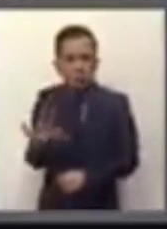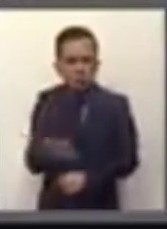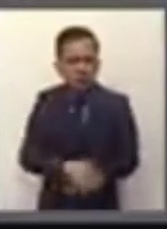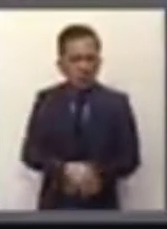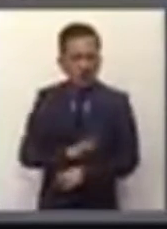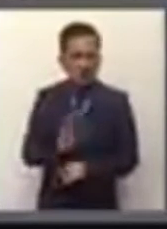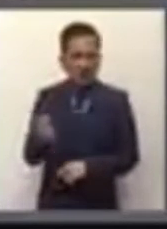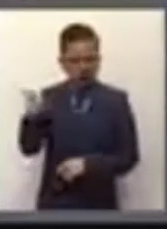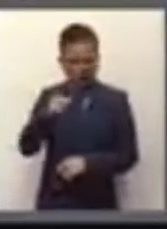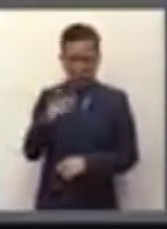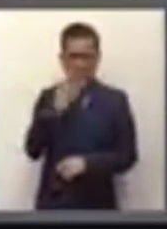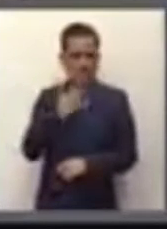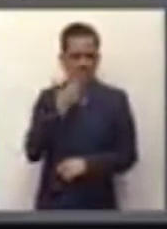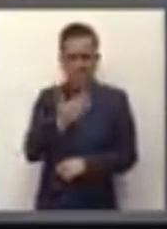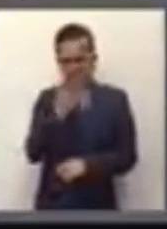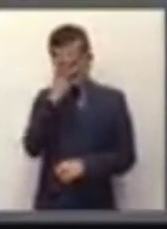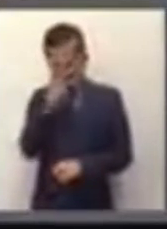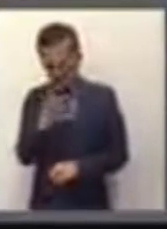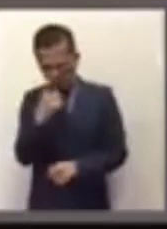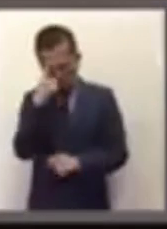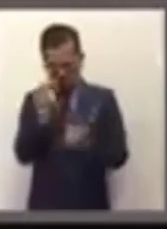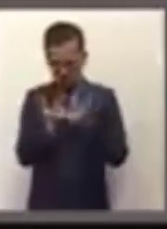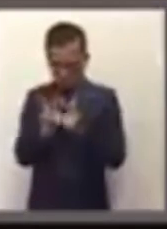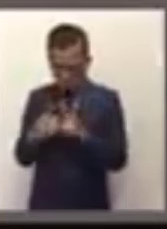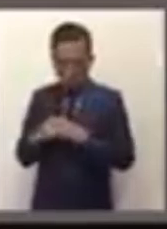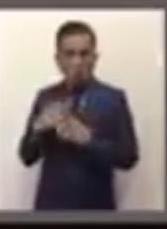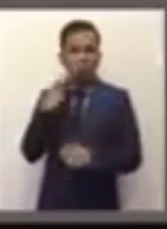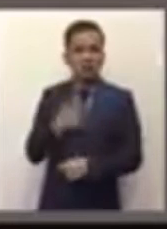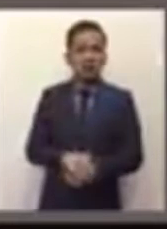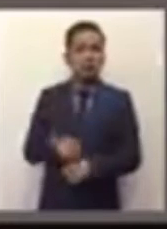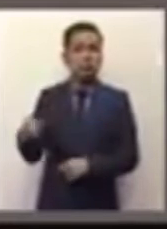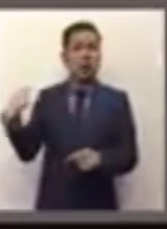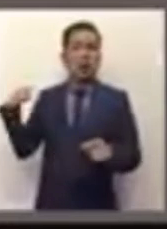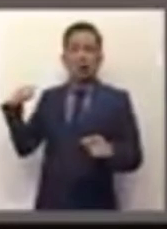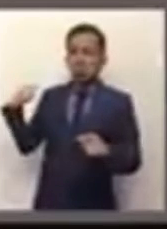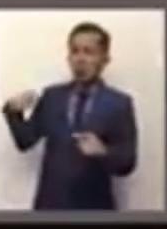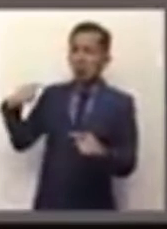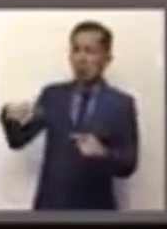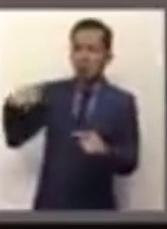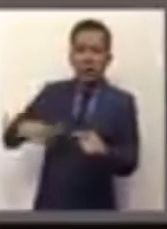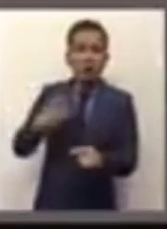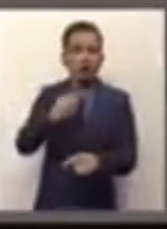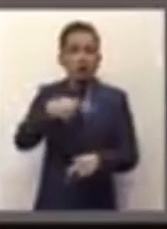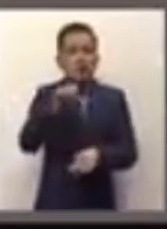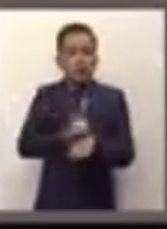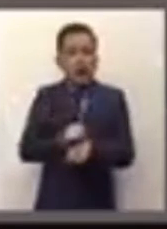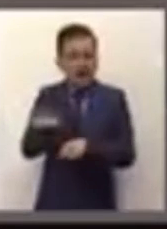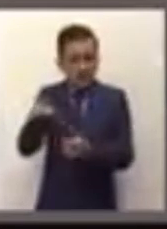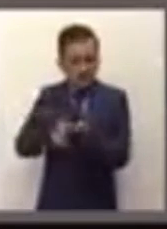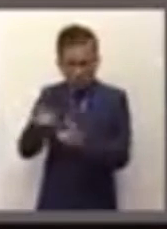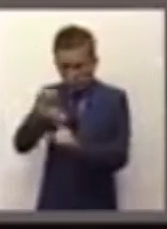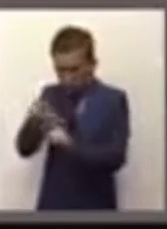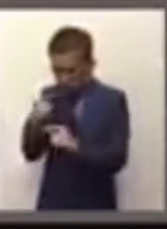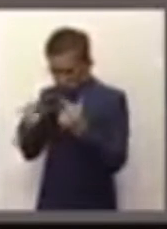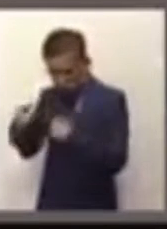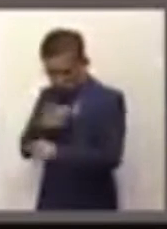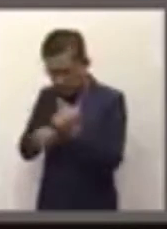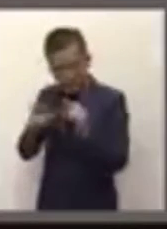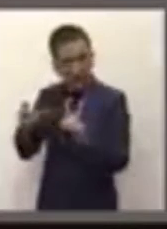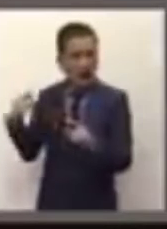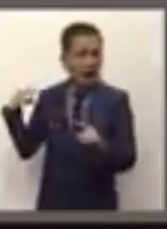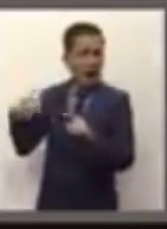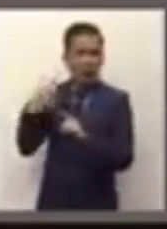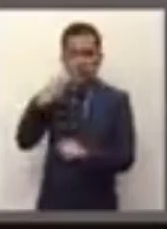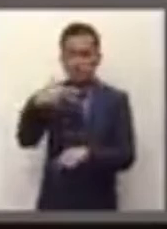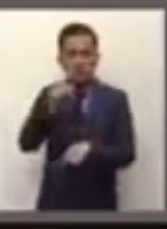una oposición seria. 2 semanas han discutido estas leyes en comisiones. Aquí hemos votado una